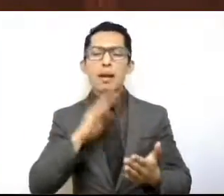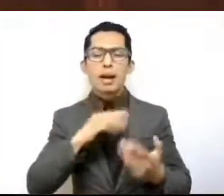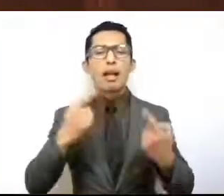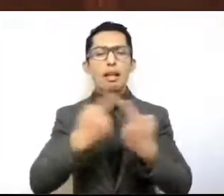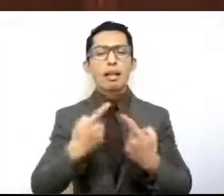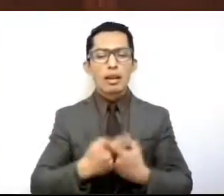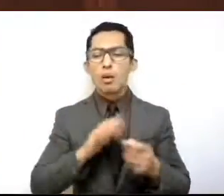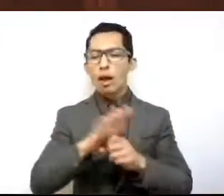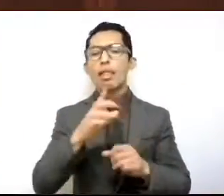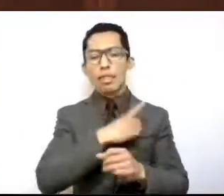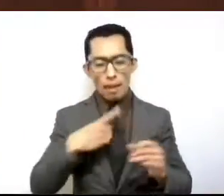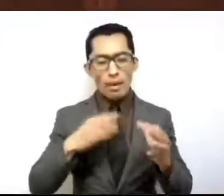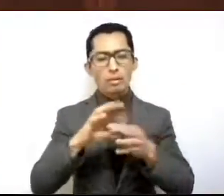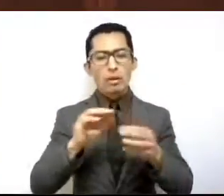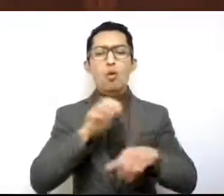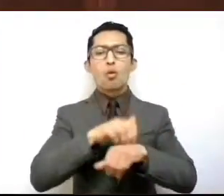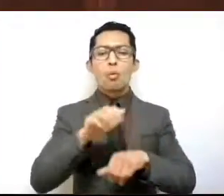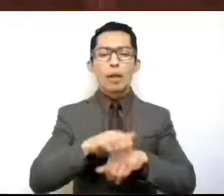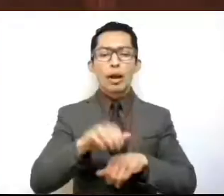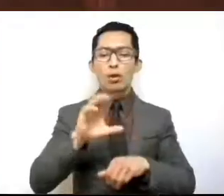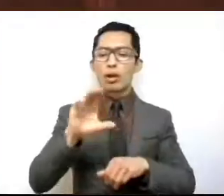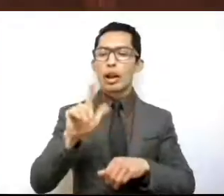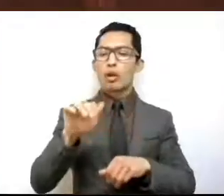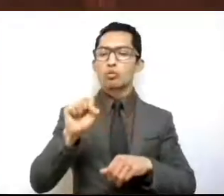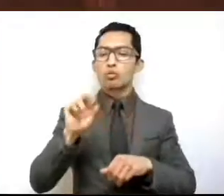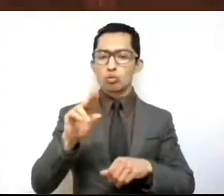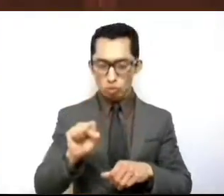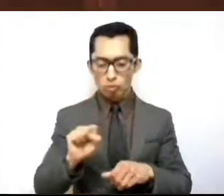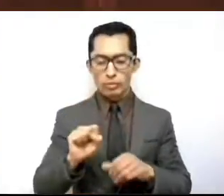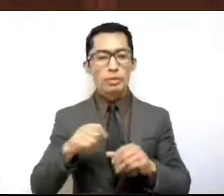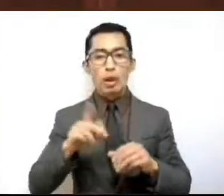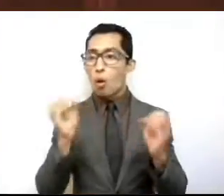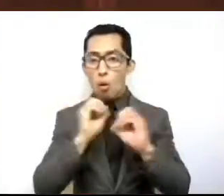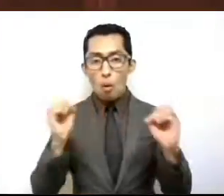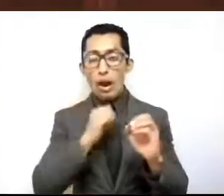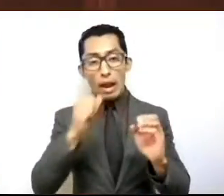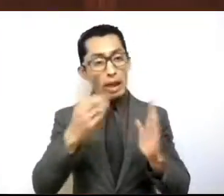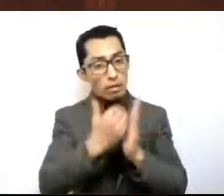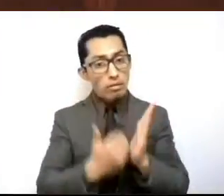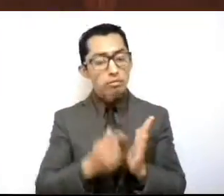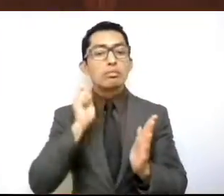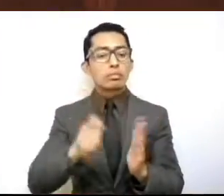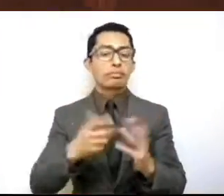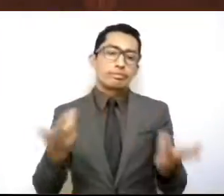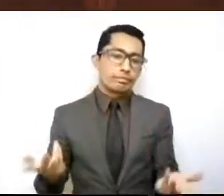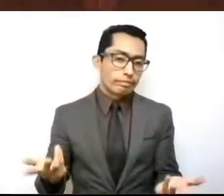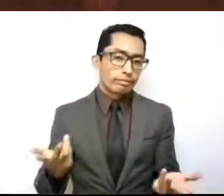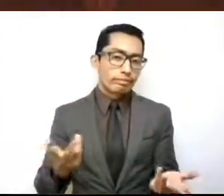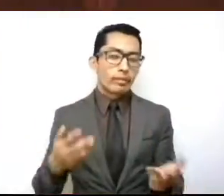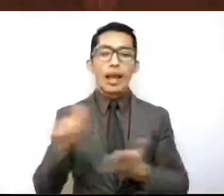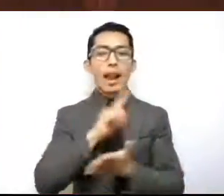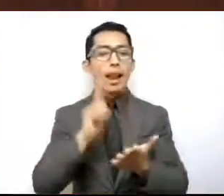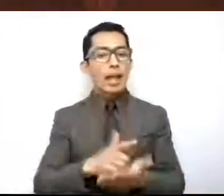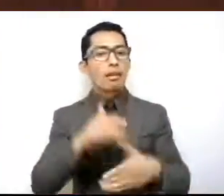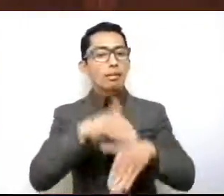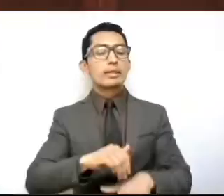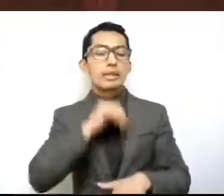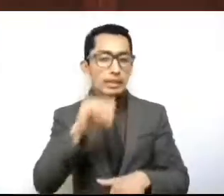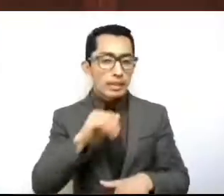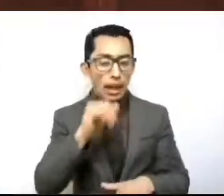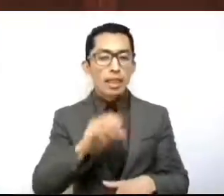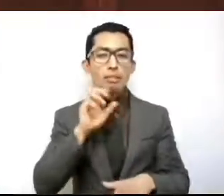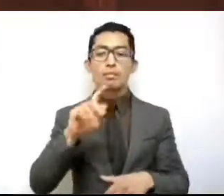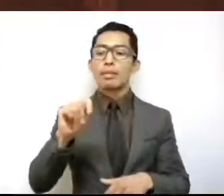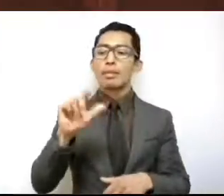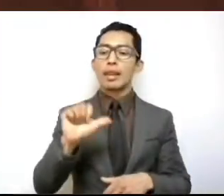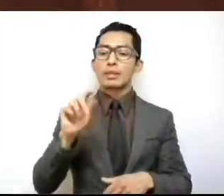denominados numerus clausus. Su inexistencia implica una violación a los principios de legalidad y